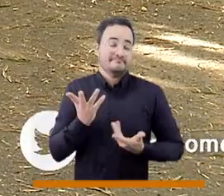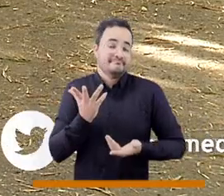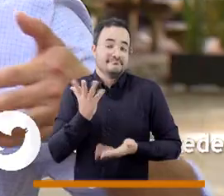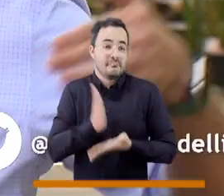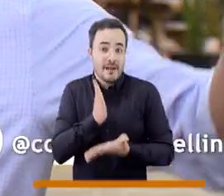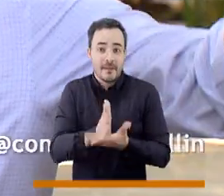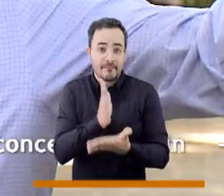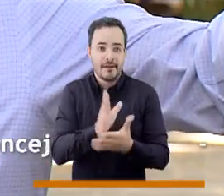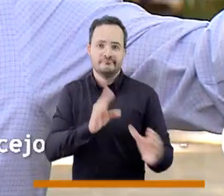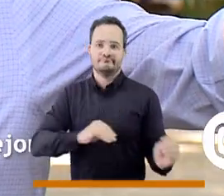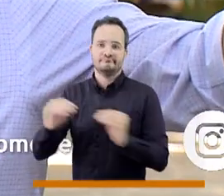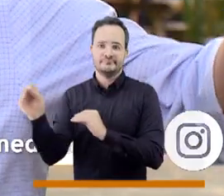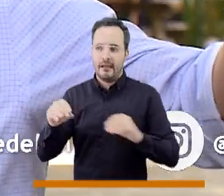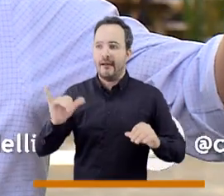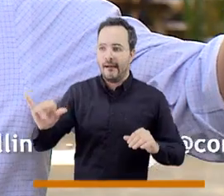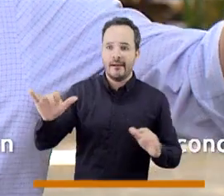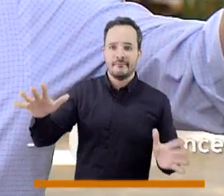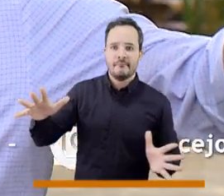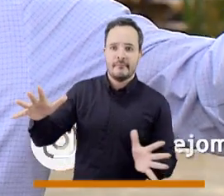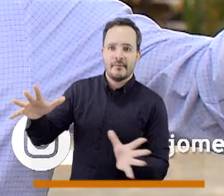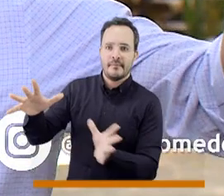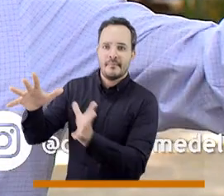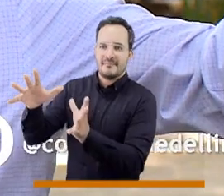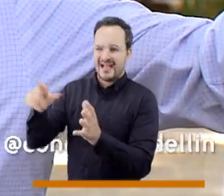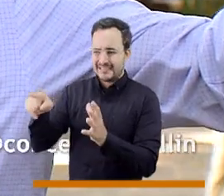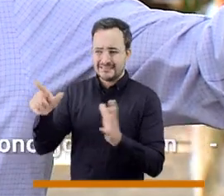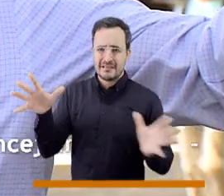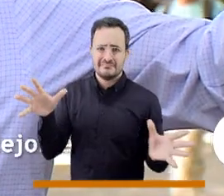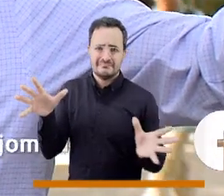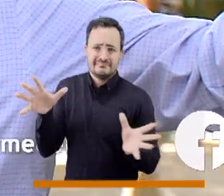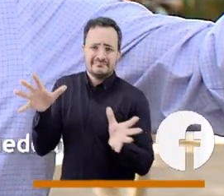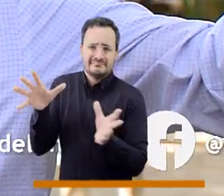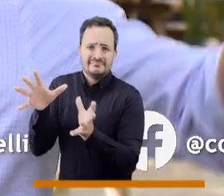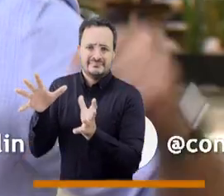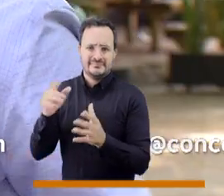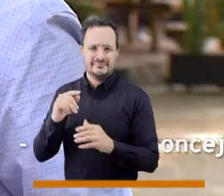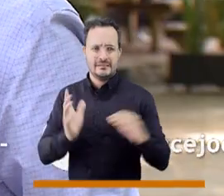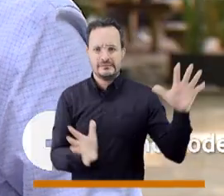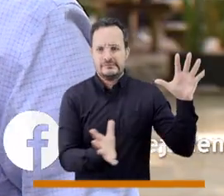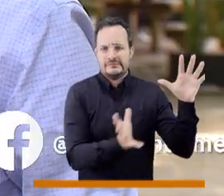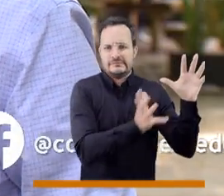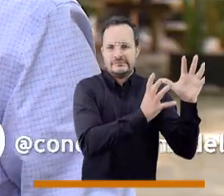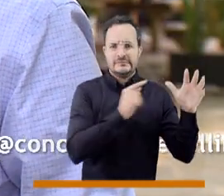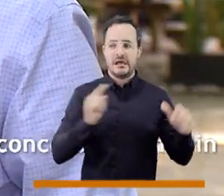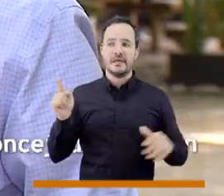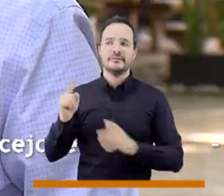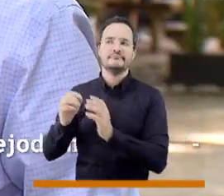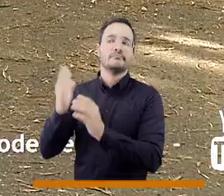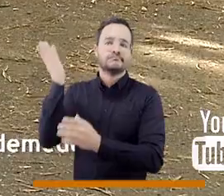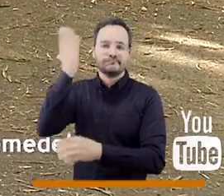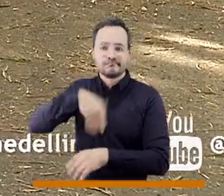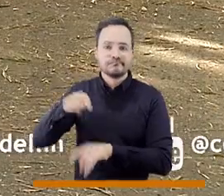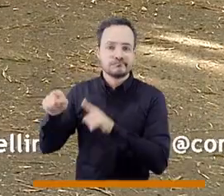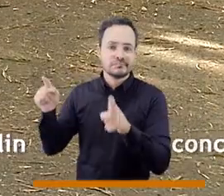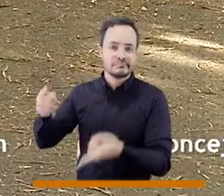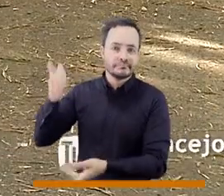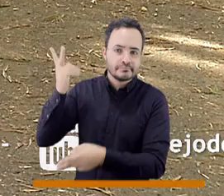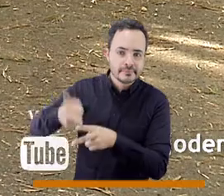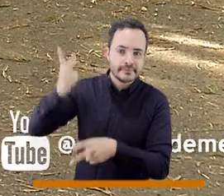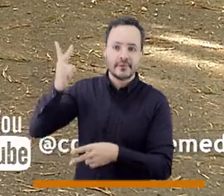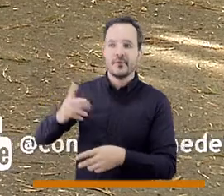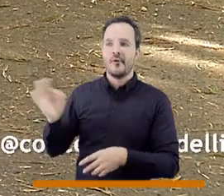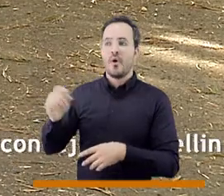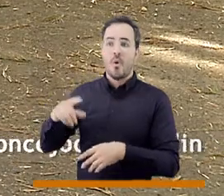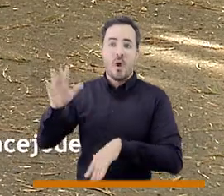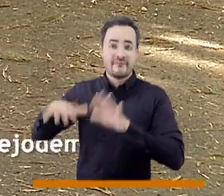es que la gente se está yendo a la periferia. Lo que queremos es bajarle la presión a las laderas para que no manejemos tanto el problema del riesgo en